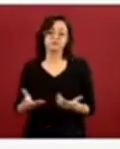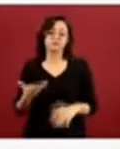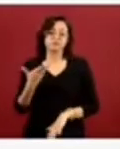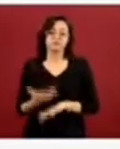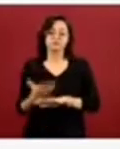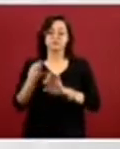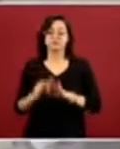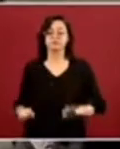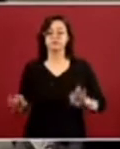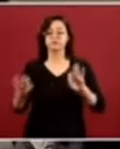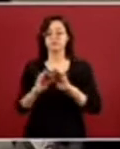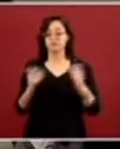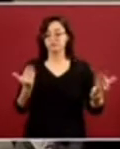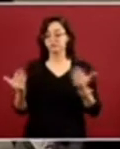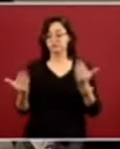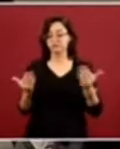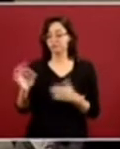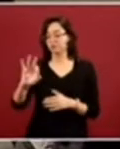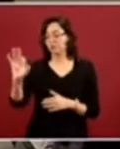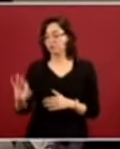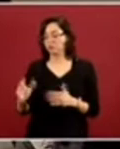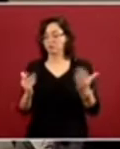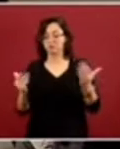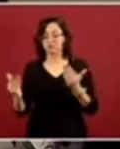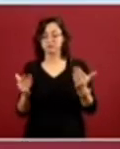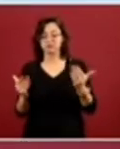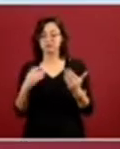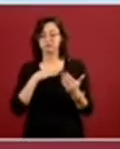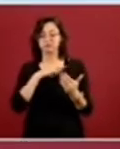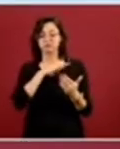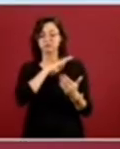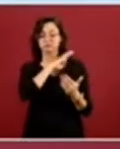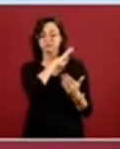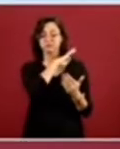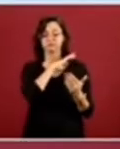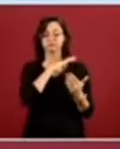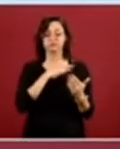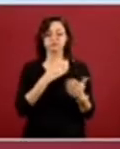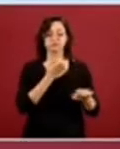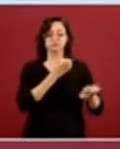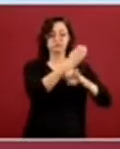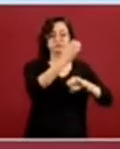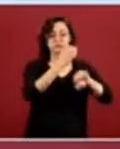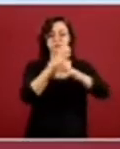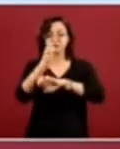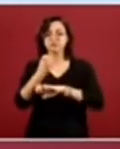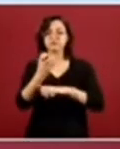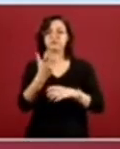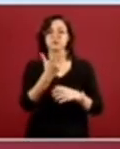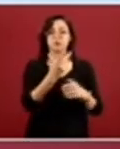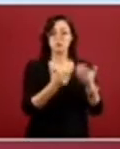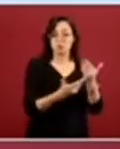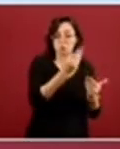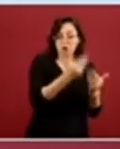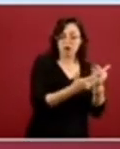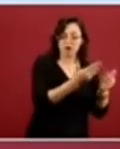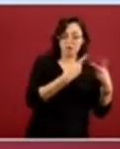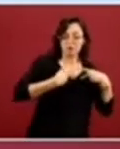importante porque comparar números crudos entre estados que tienen poblaciones diferentes y estados que